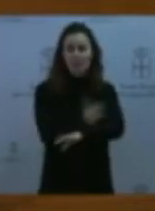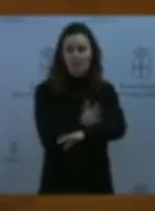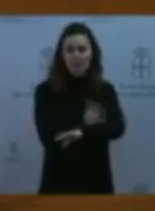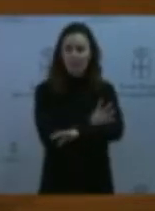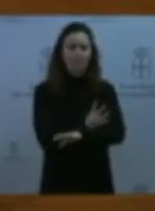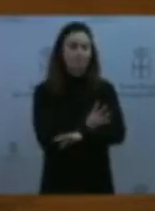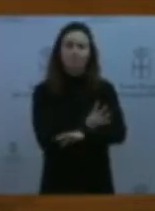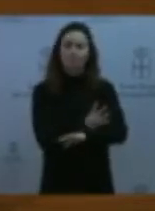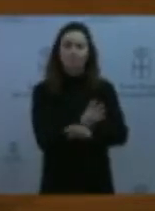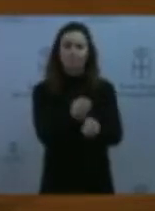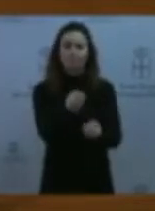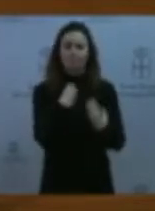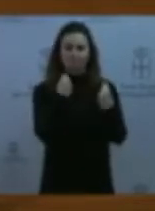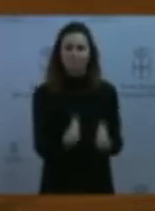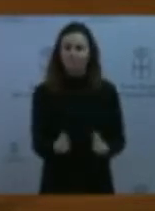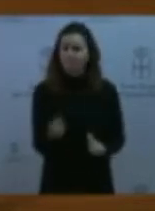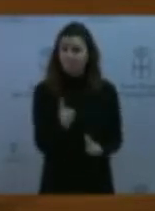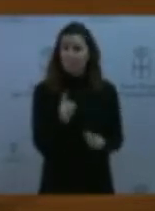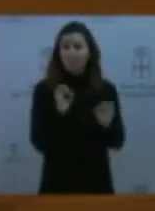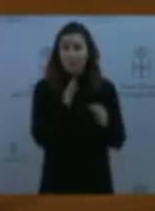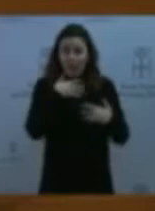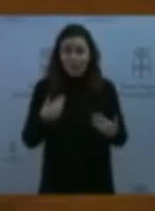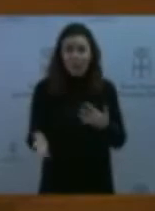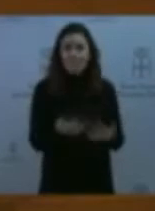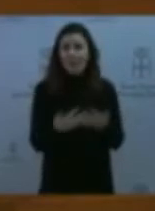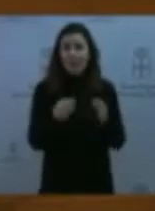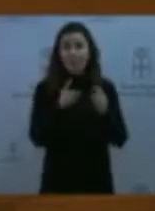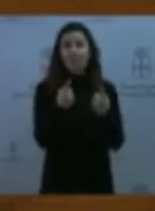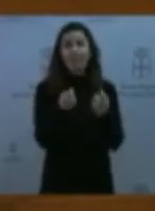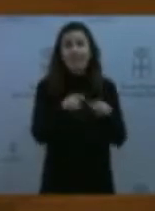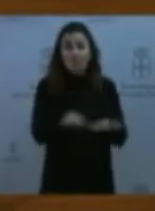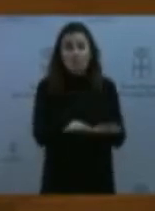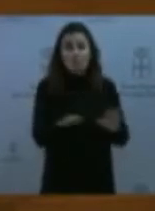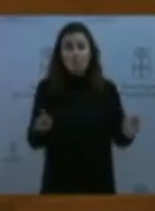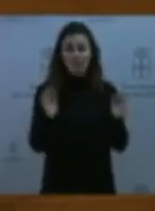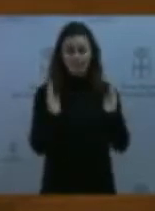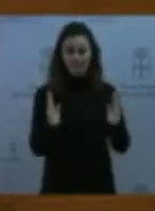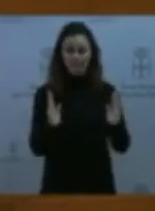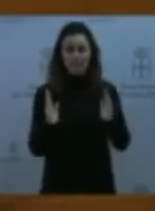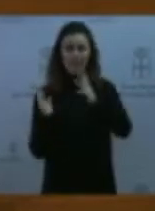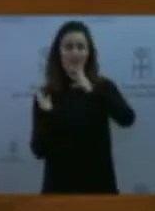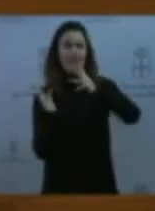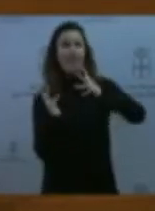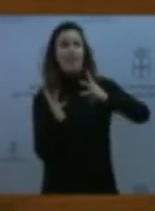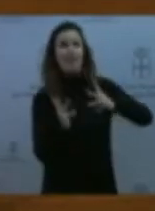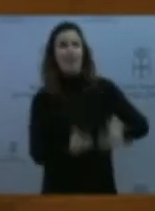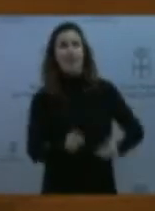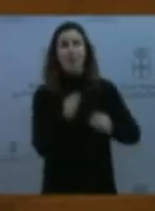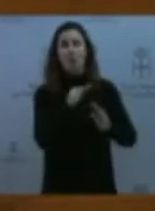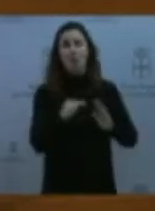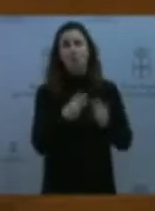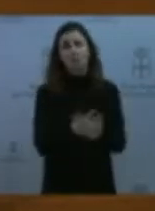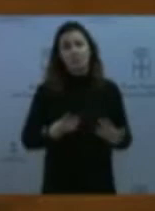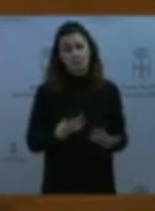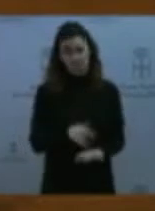marzo y aún nos quedan 9 meses para hacer el recuento de los incendios que van a afectar en el 2019 a toda Asturias.